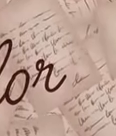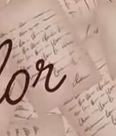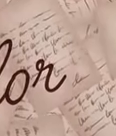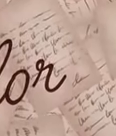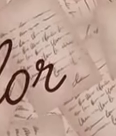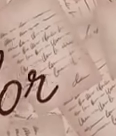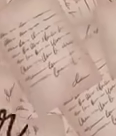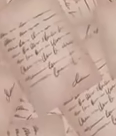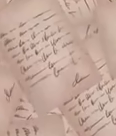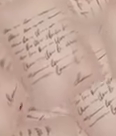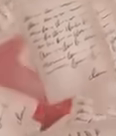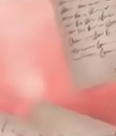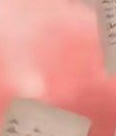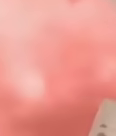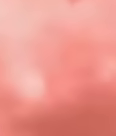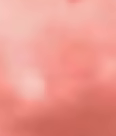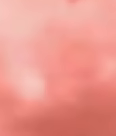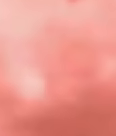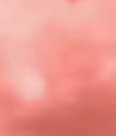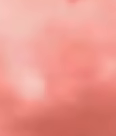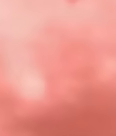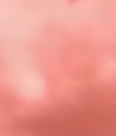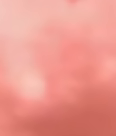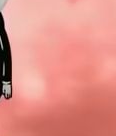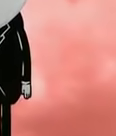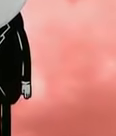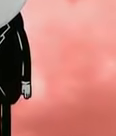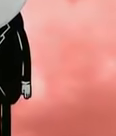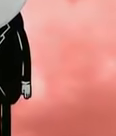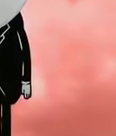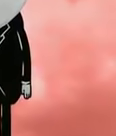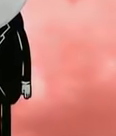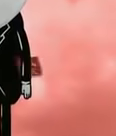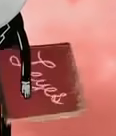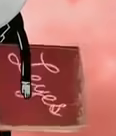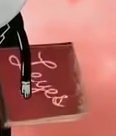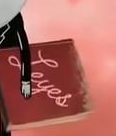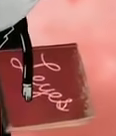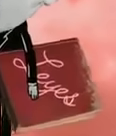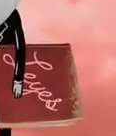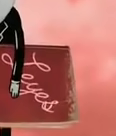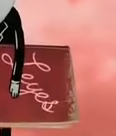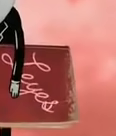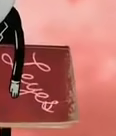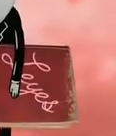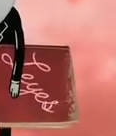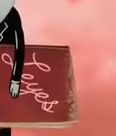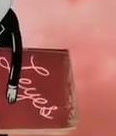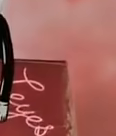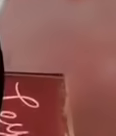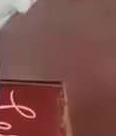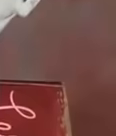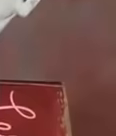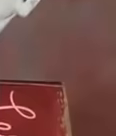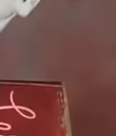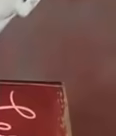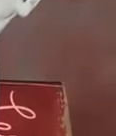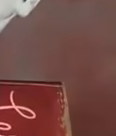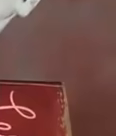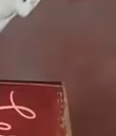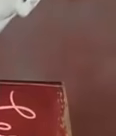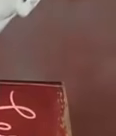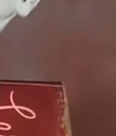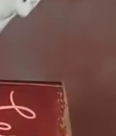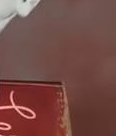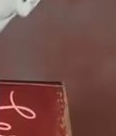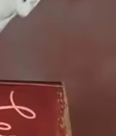Pero al ser rechazado por Silvia, Mariano decide irse a Lima a estudiar leyes. Es ahí donde se inunda de ideas